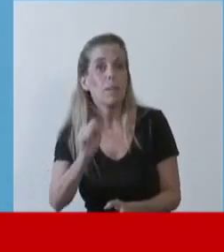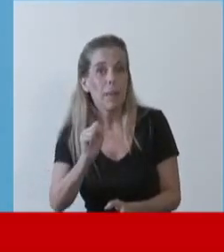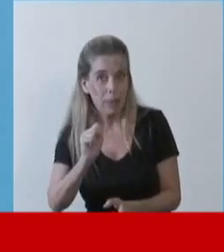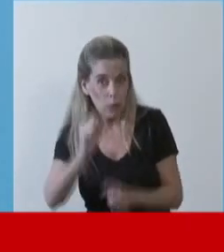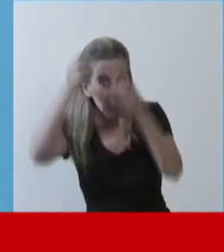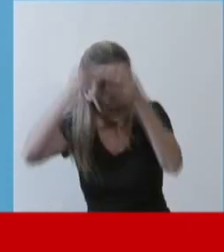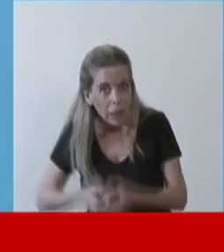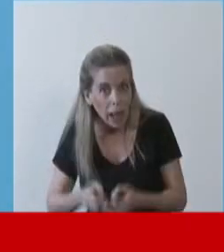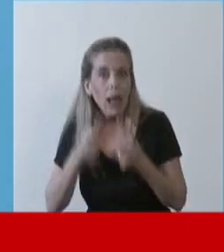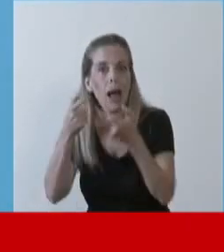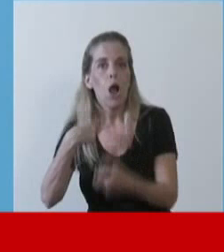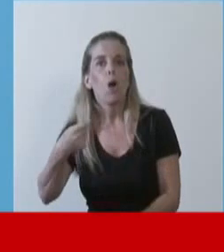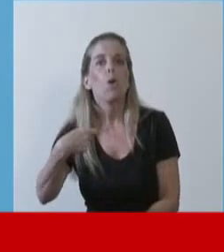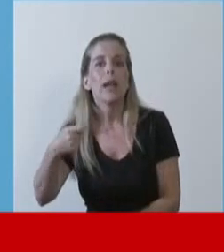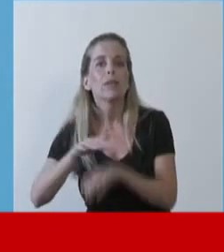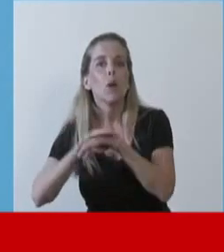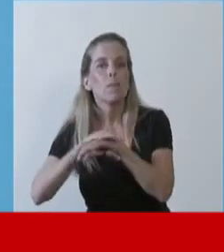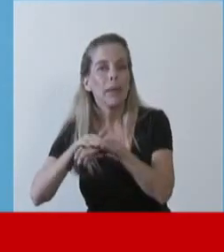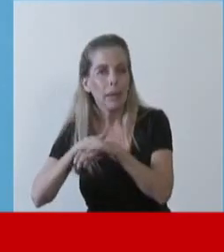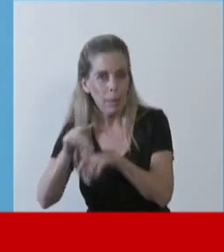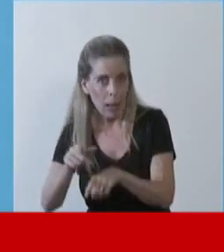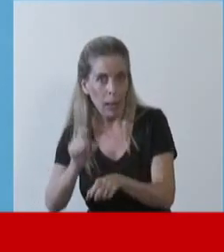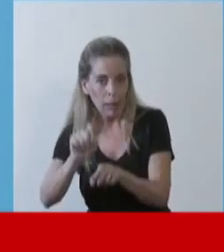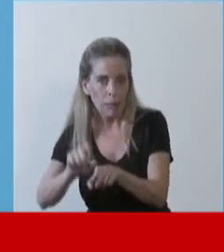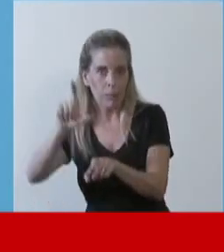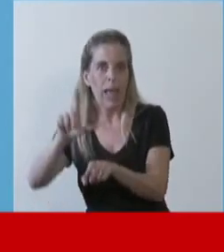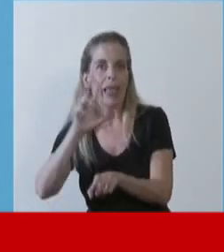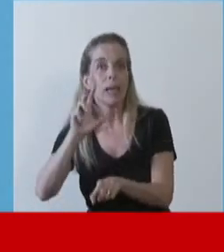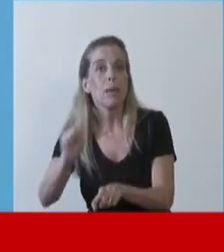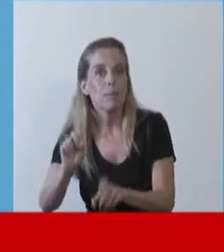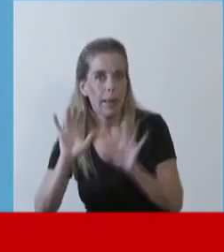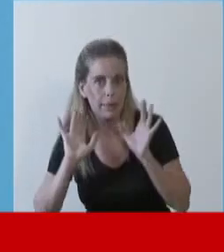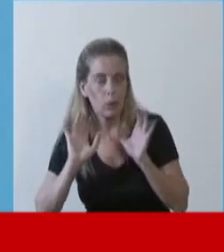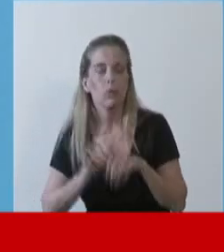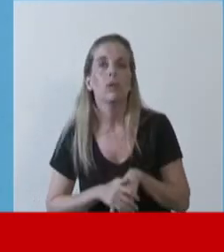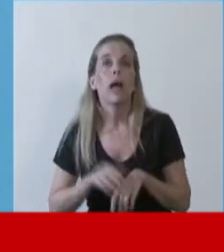las jubilaciones mínimas y hasta